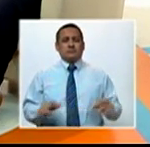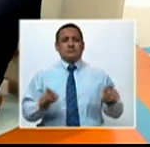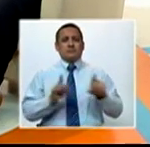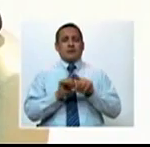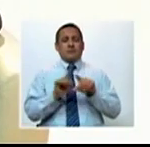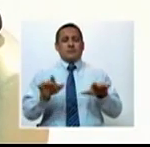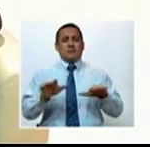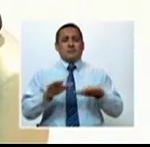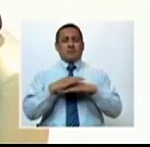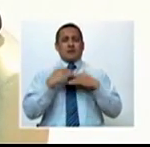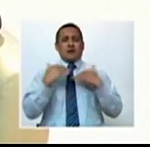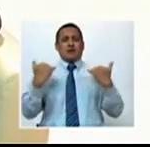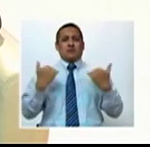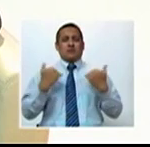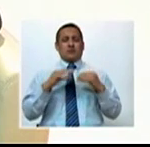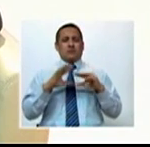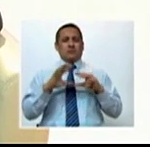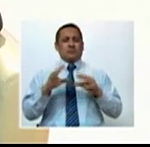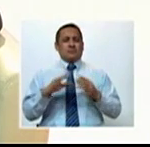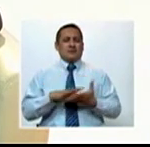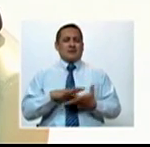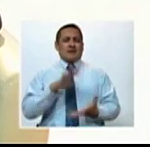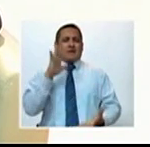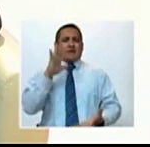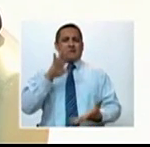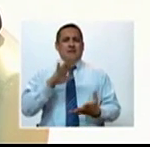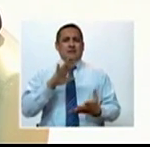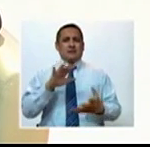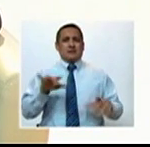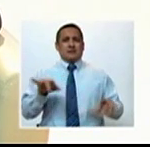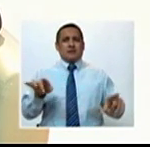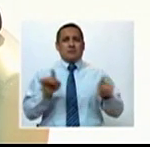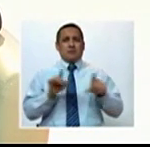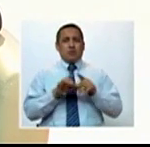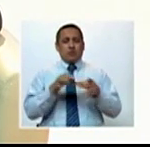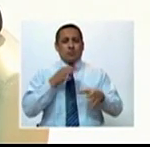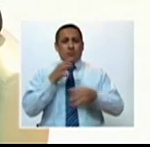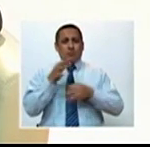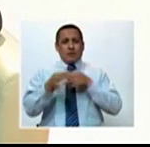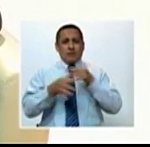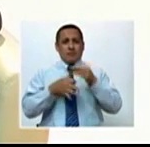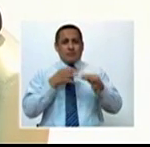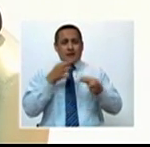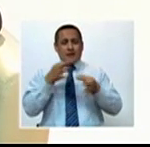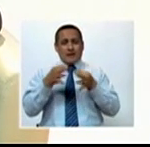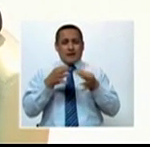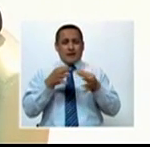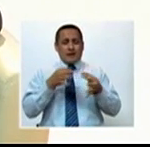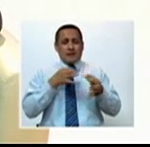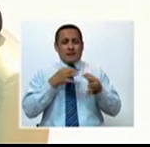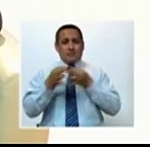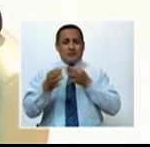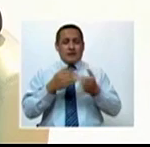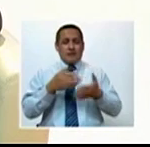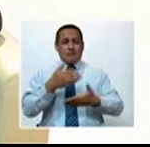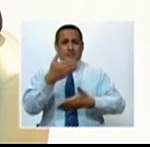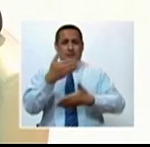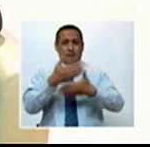lo perjudica enormemente, y tal como lo dice la sentencia del